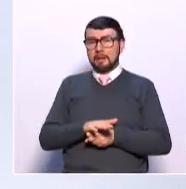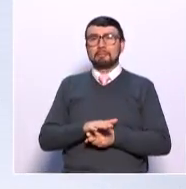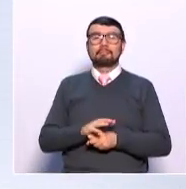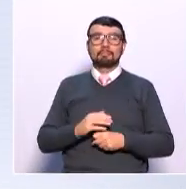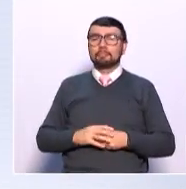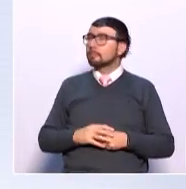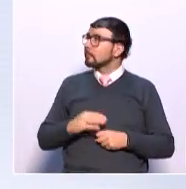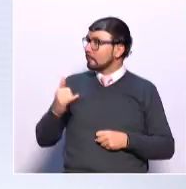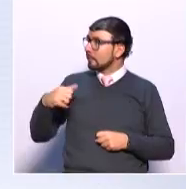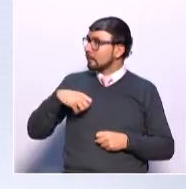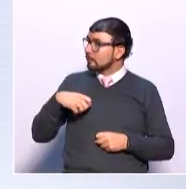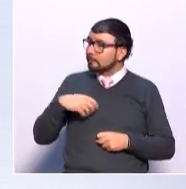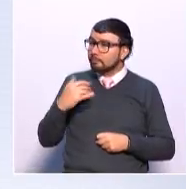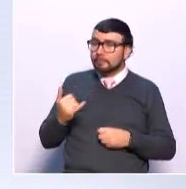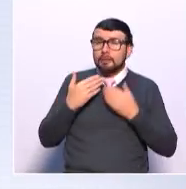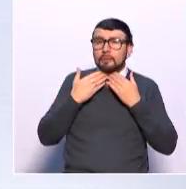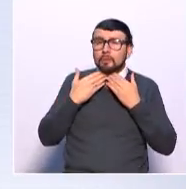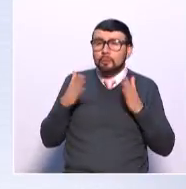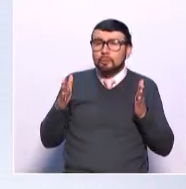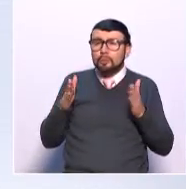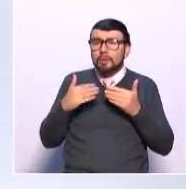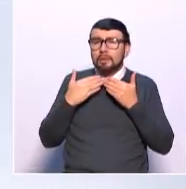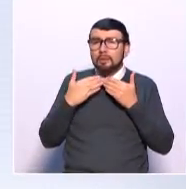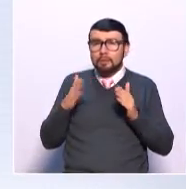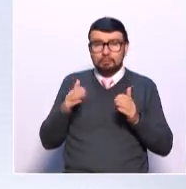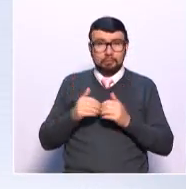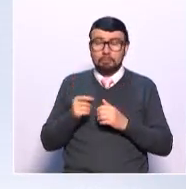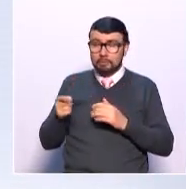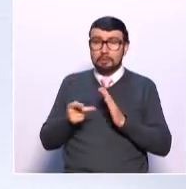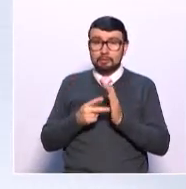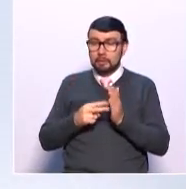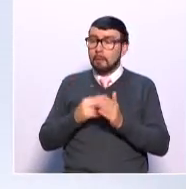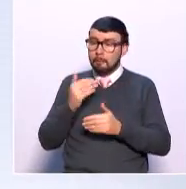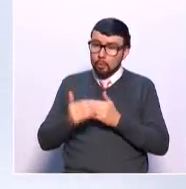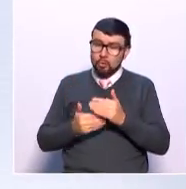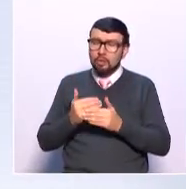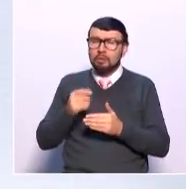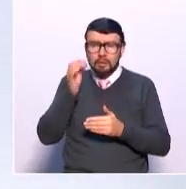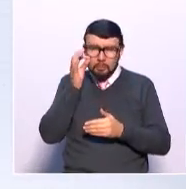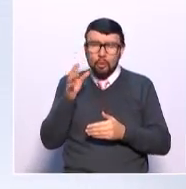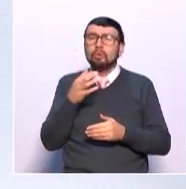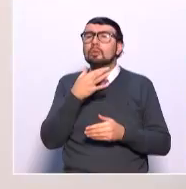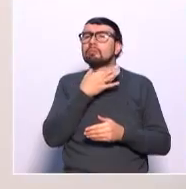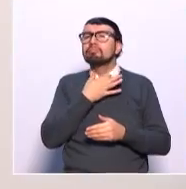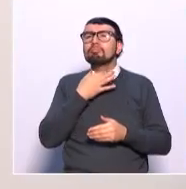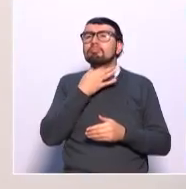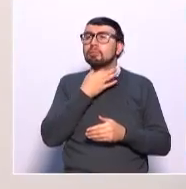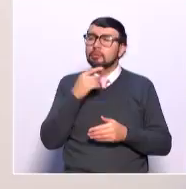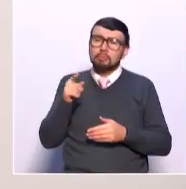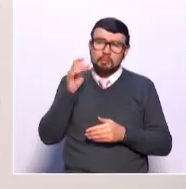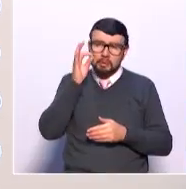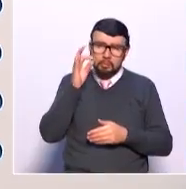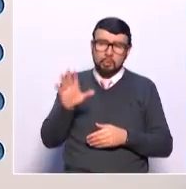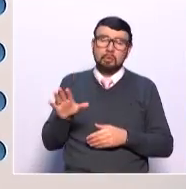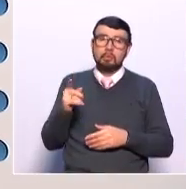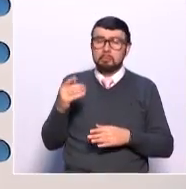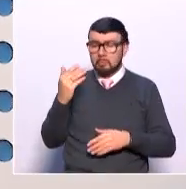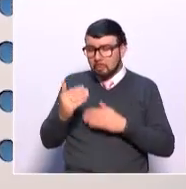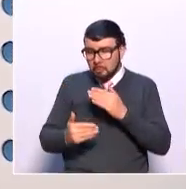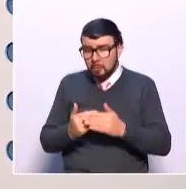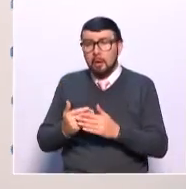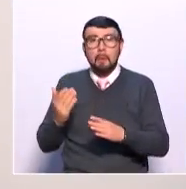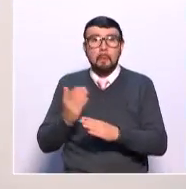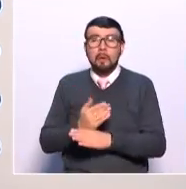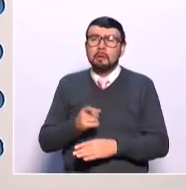válvula entonces pues pueden desencadenar procesos en esta parte que pueden llegar a causar procesos